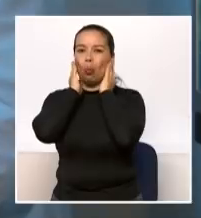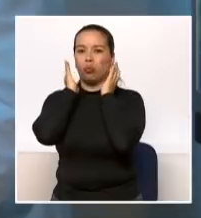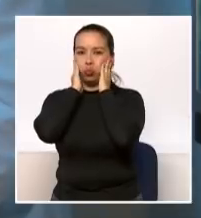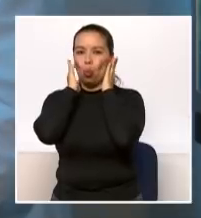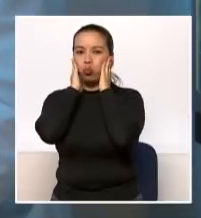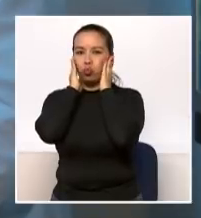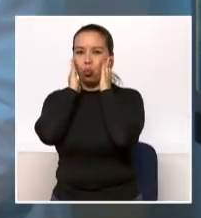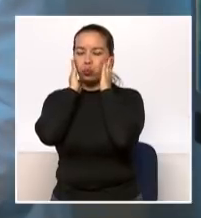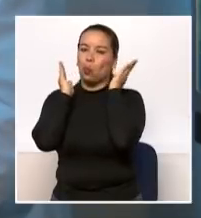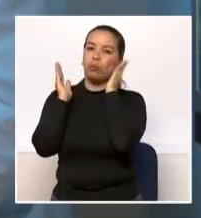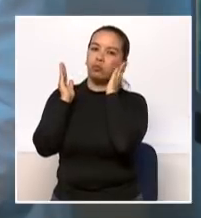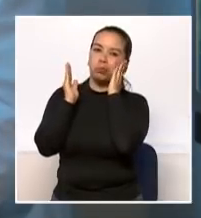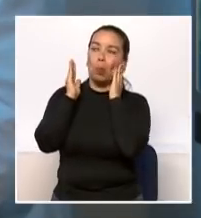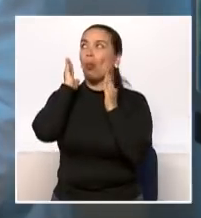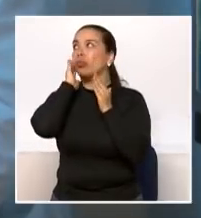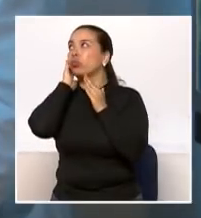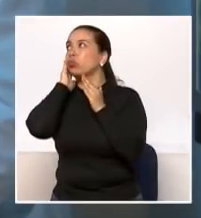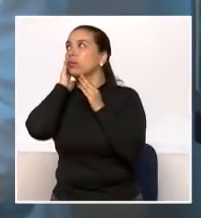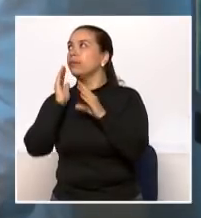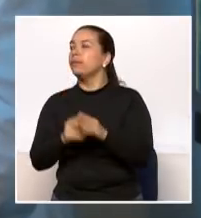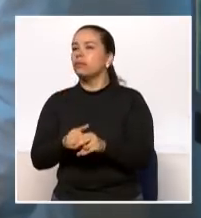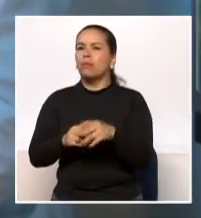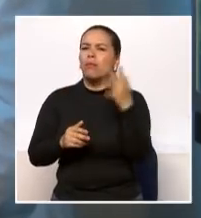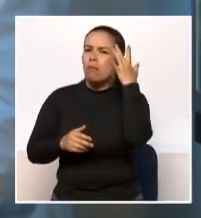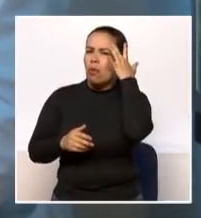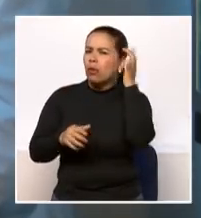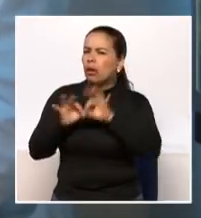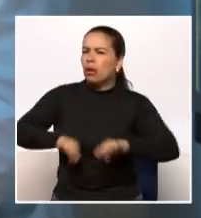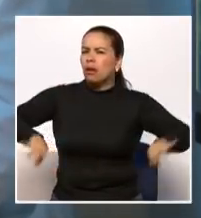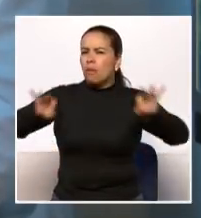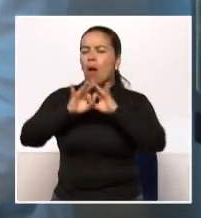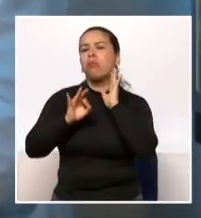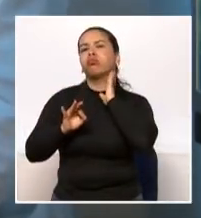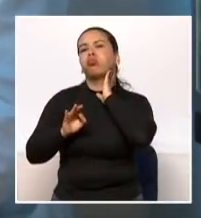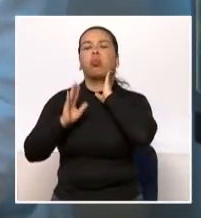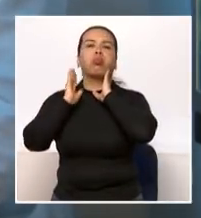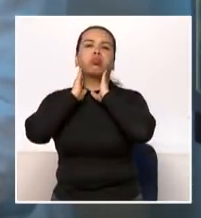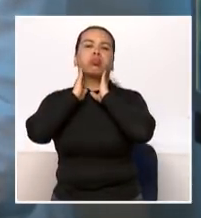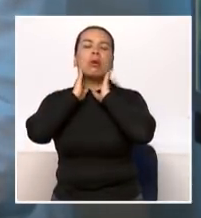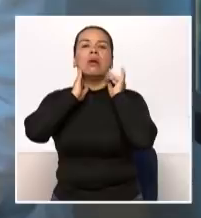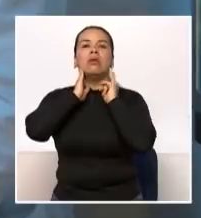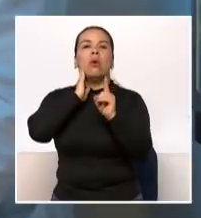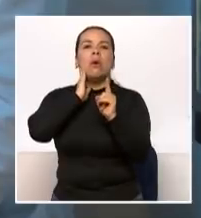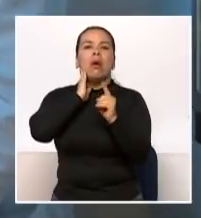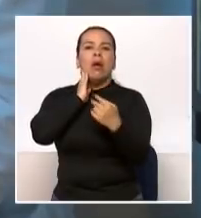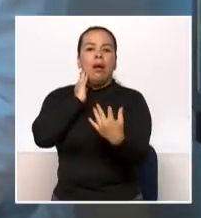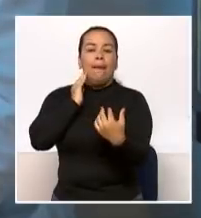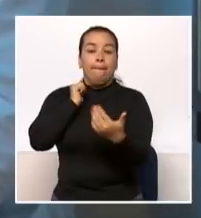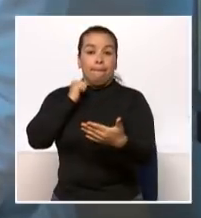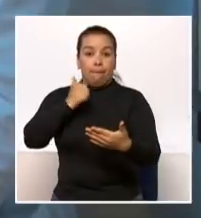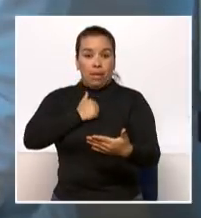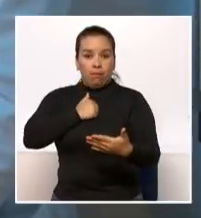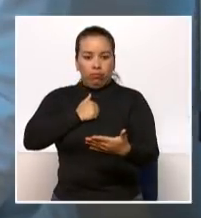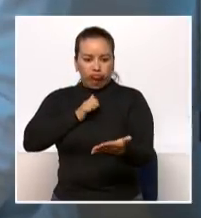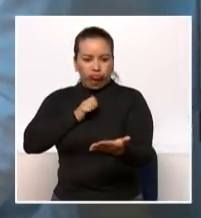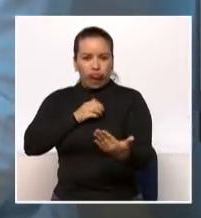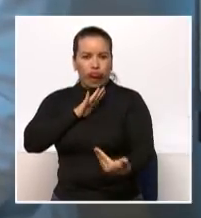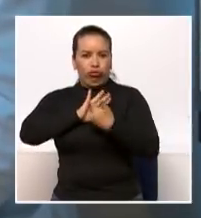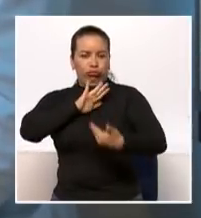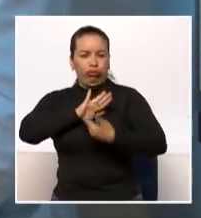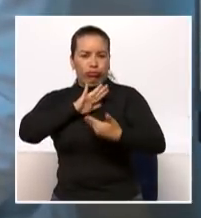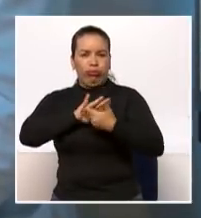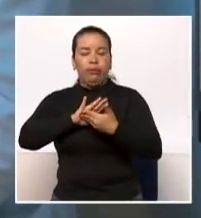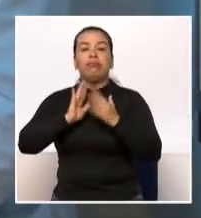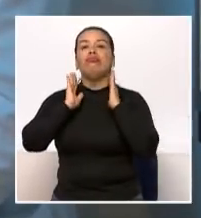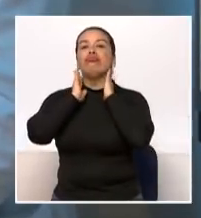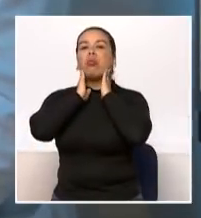glándula submaxilar al otro lado. ¿Por qué hay que evaluar las glándulas? Porque los procesos inflamatorios autoinmunes afectan las glándulas, no solo la submaxilar,